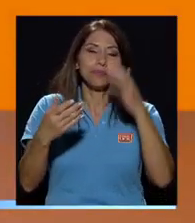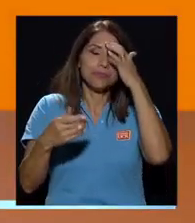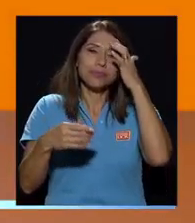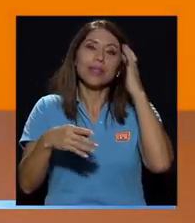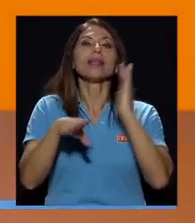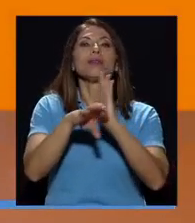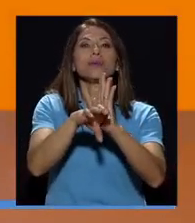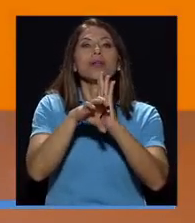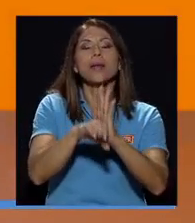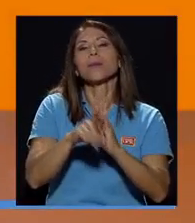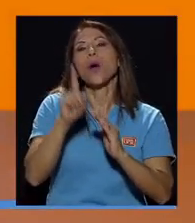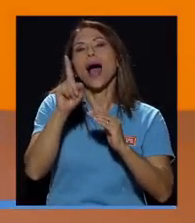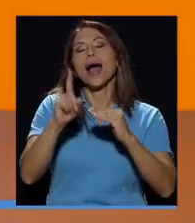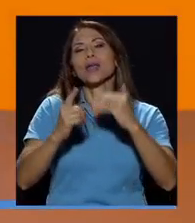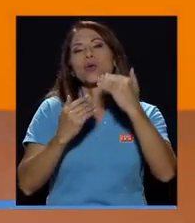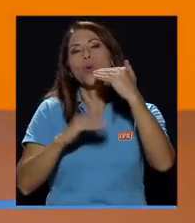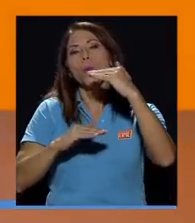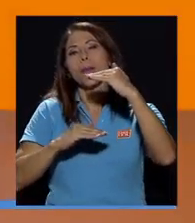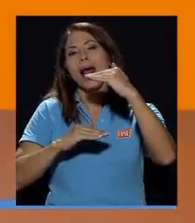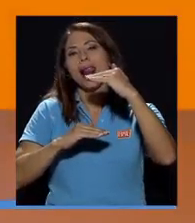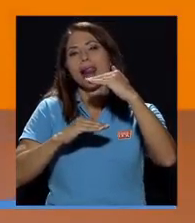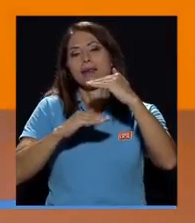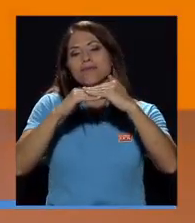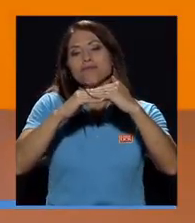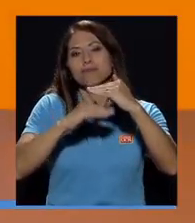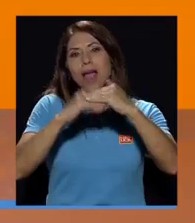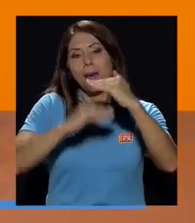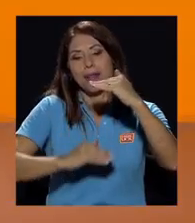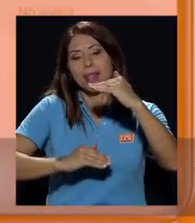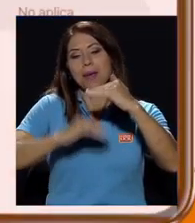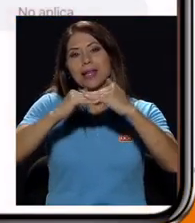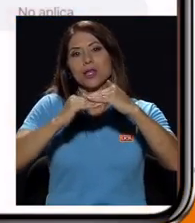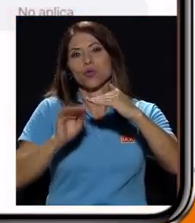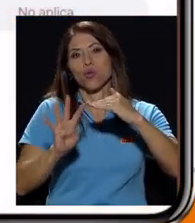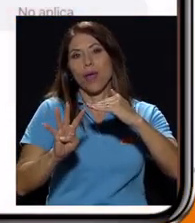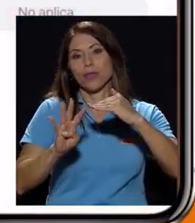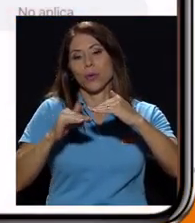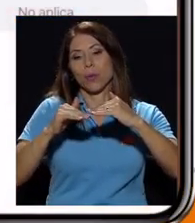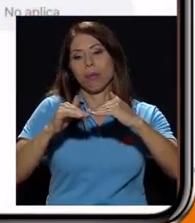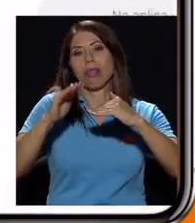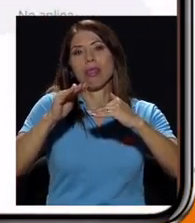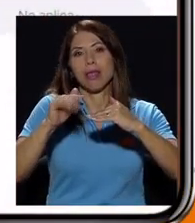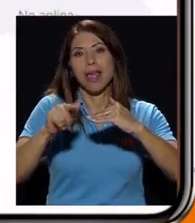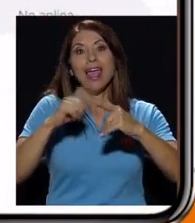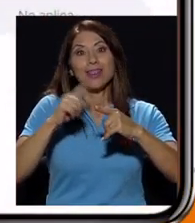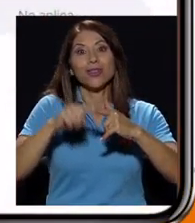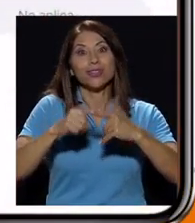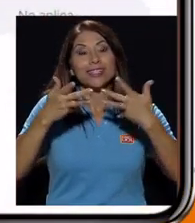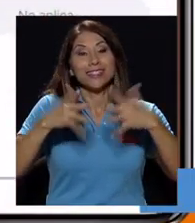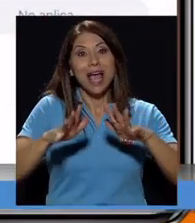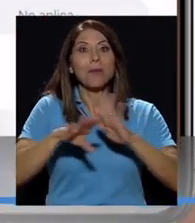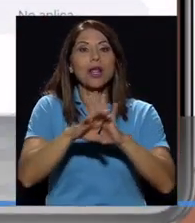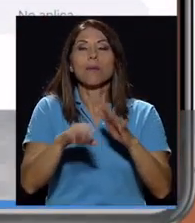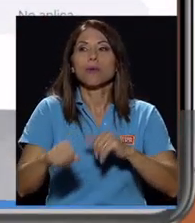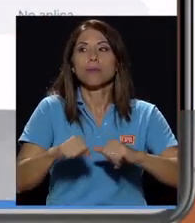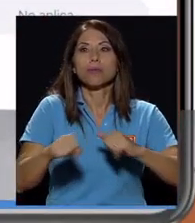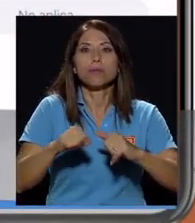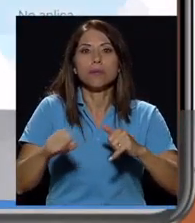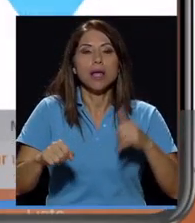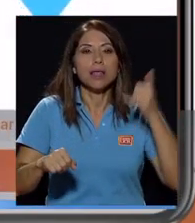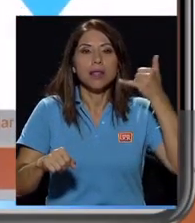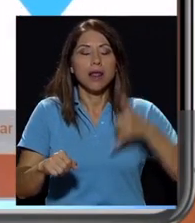hay un cierto umbral a partir de magnitud 4 entonces van a uno va a recibir en su teléfono la gente ahora tiene su teléfono donde esté en el país